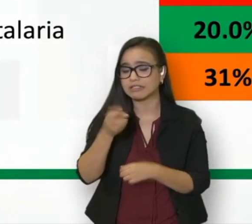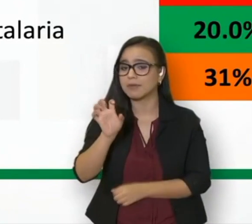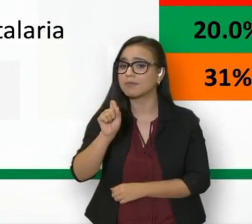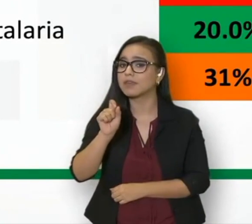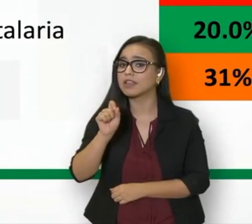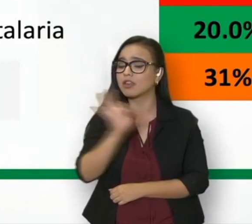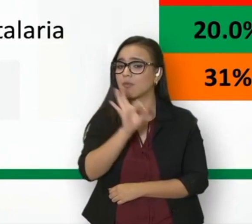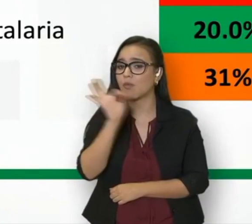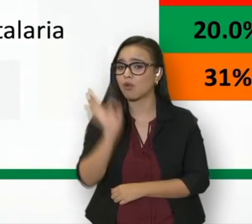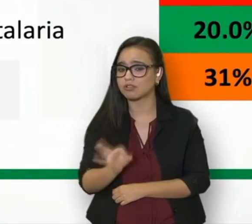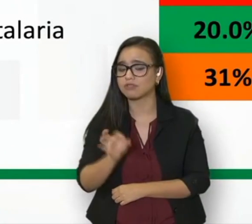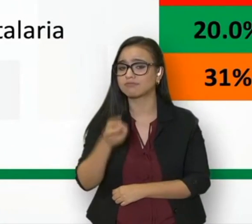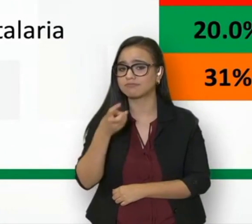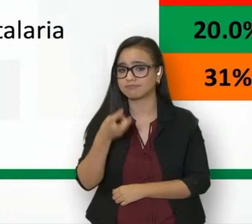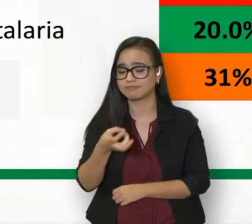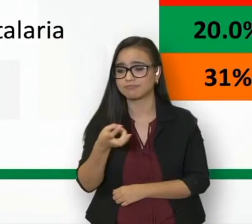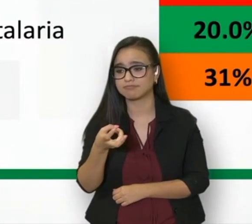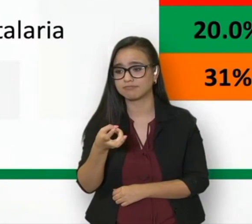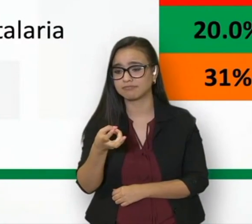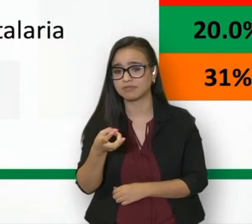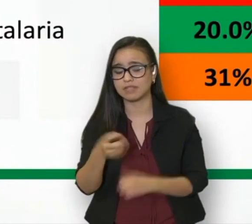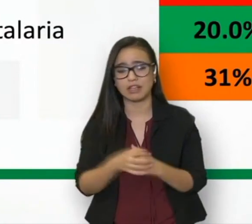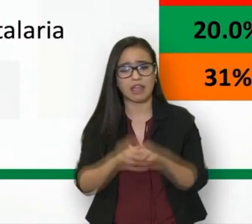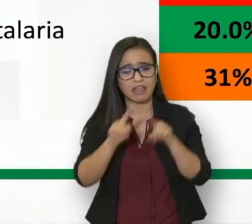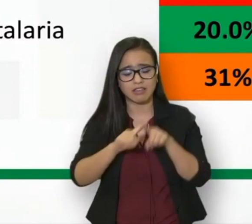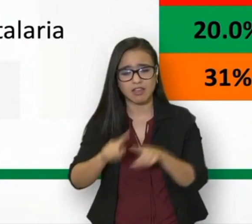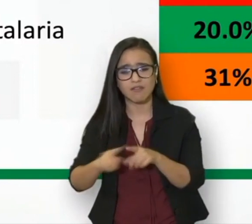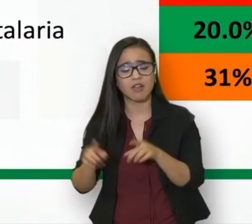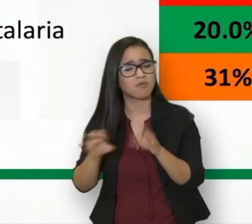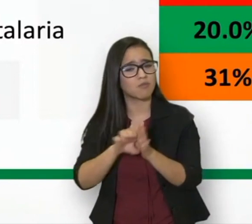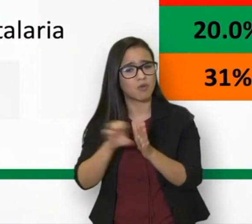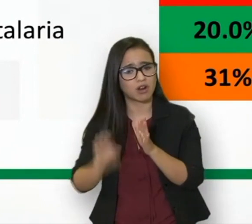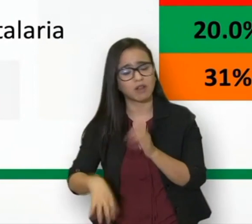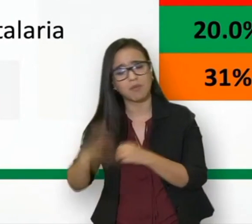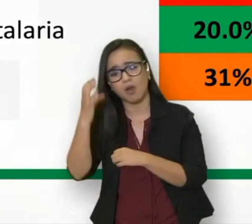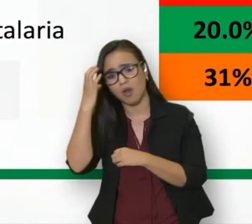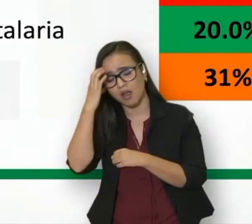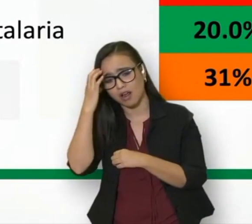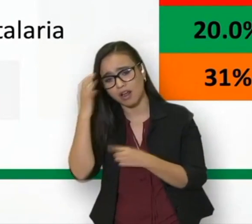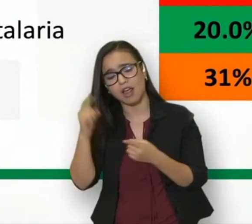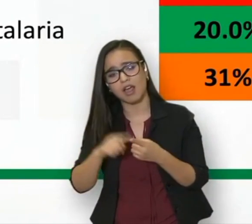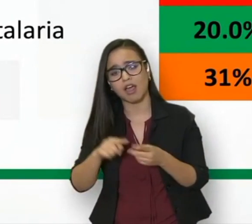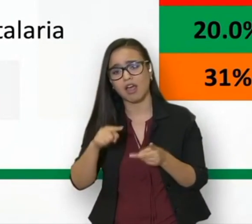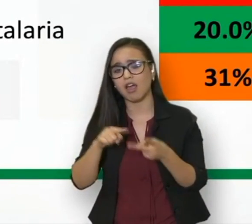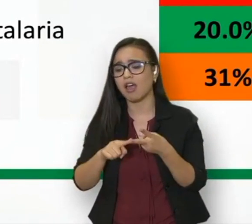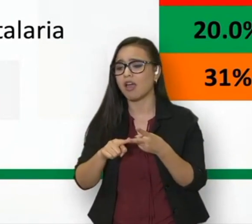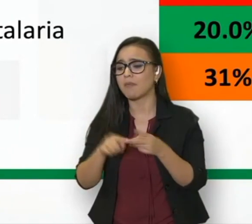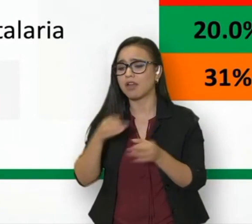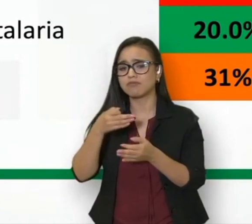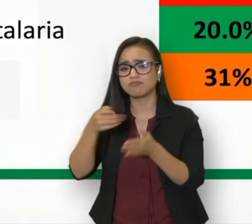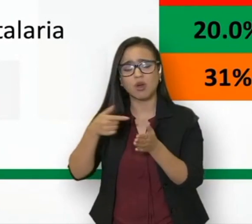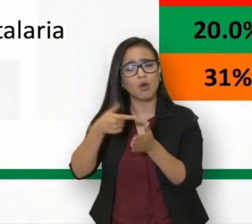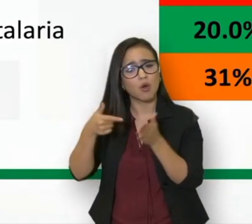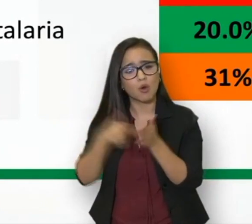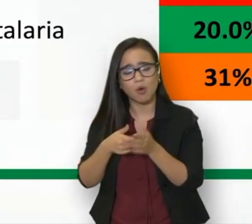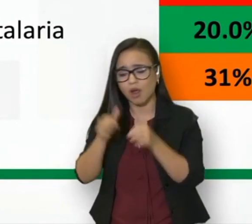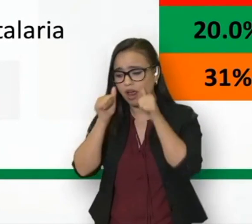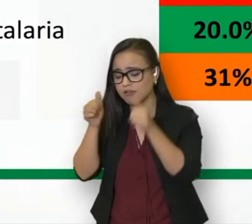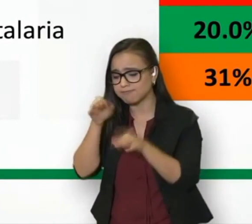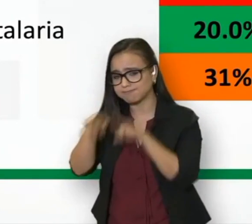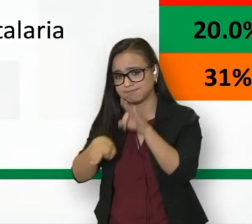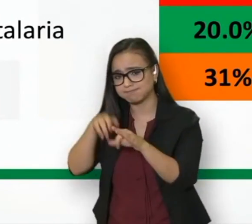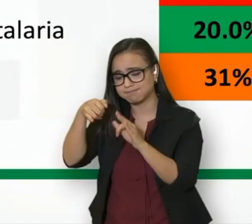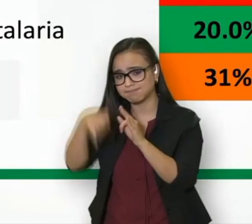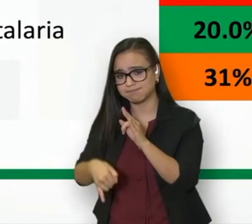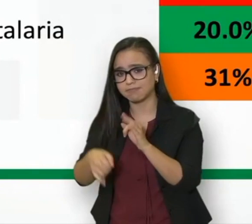tanto para lo que sería unidades o camas de hospitalización y unidades de cuidados intensivos en un 20 por ciento